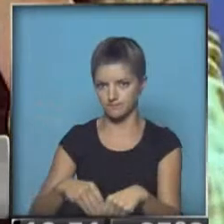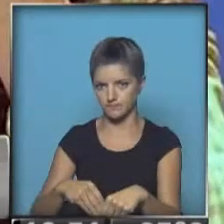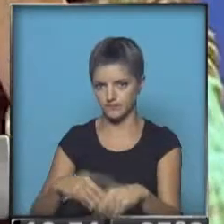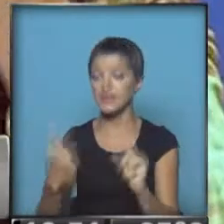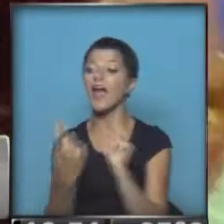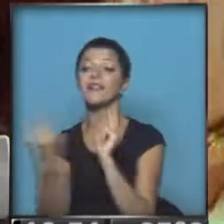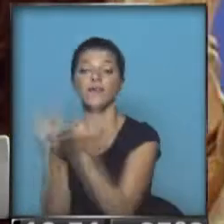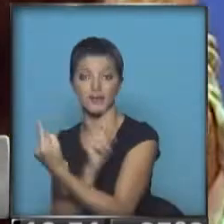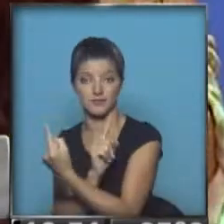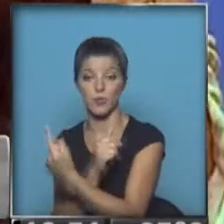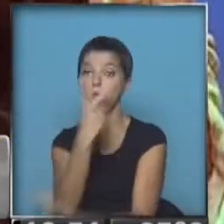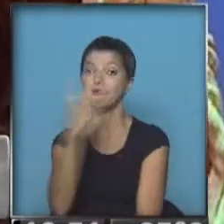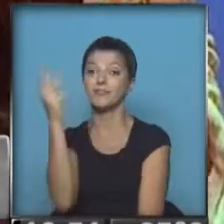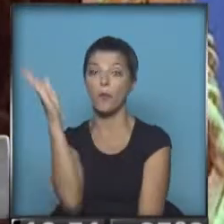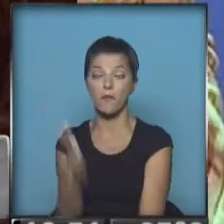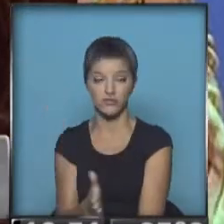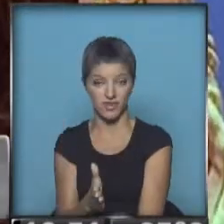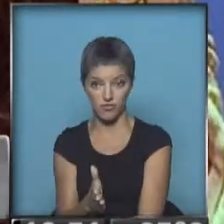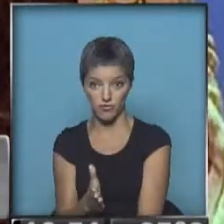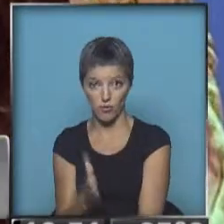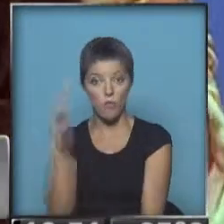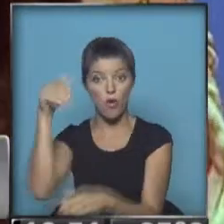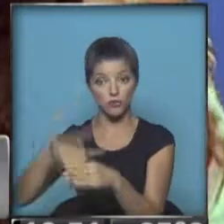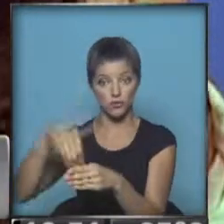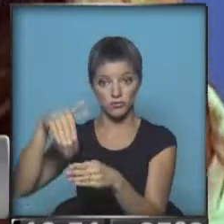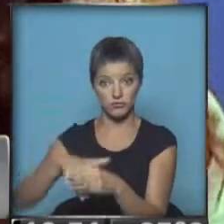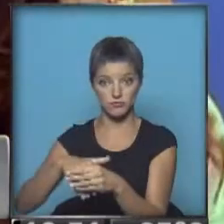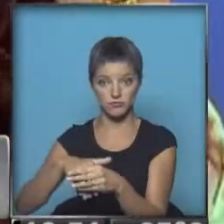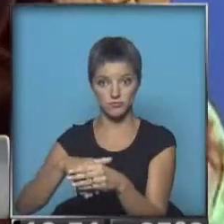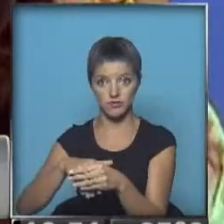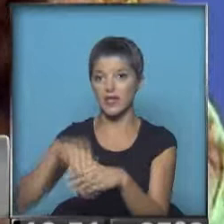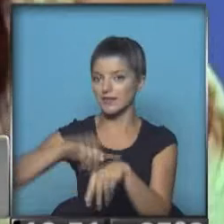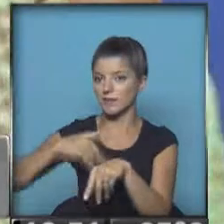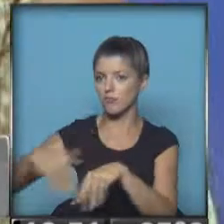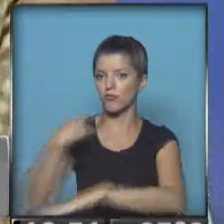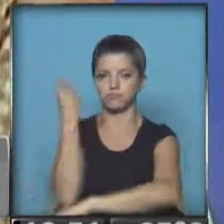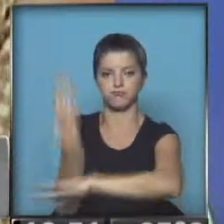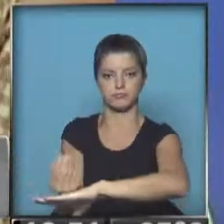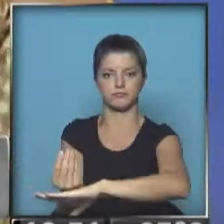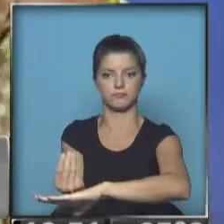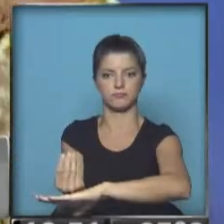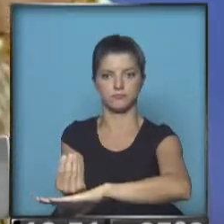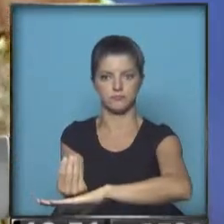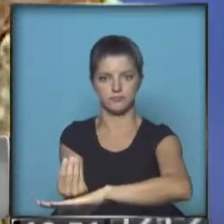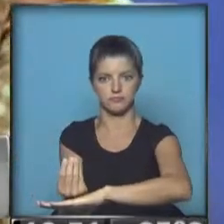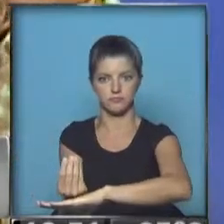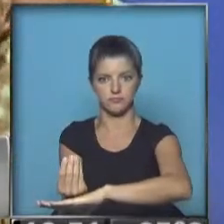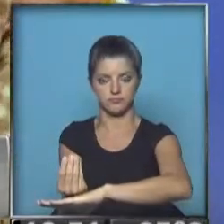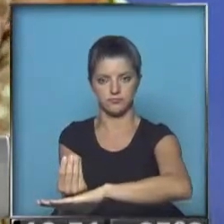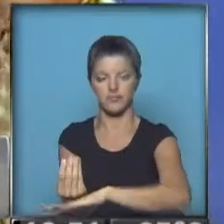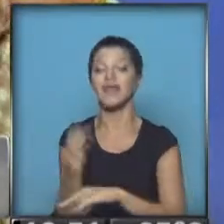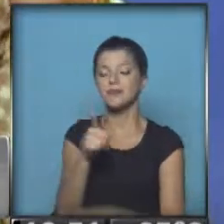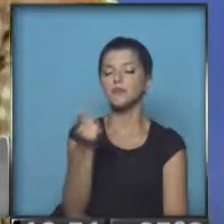inversa, un 22% de los votos y al poco tiempo legitimado. Este ejemplo